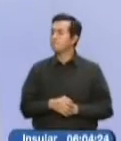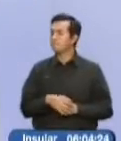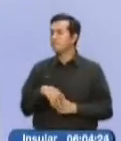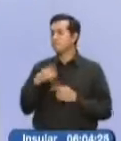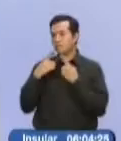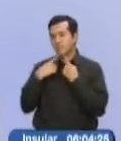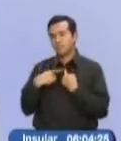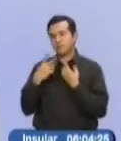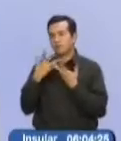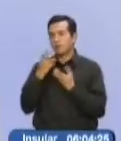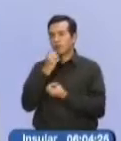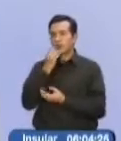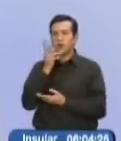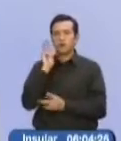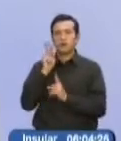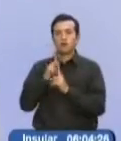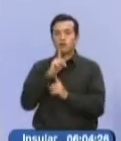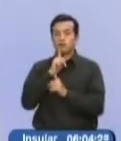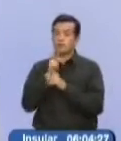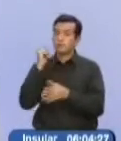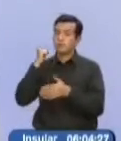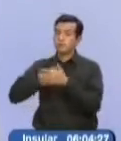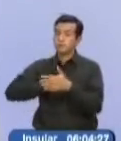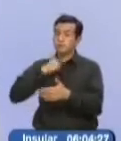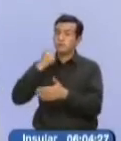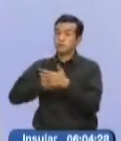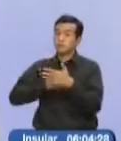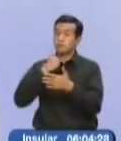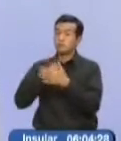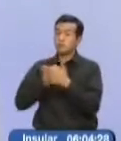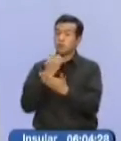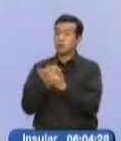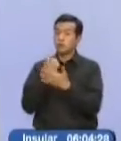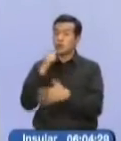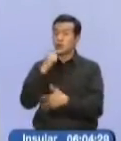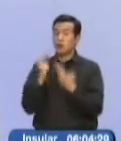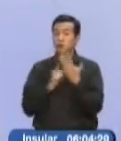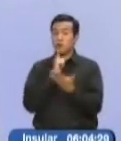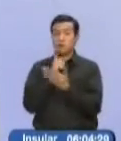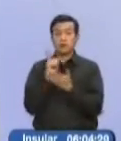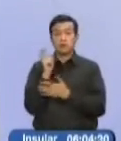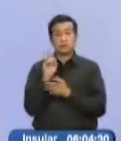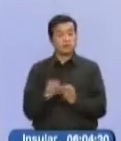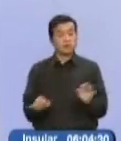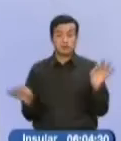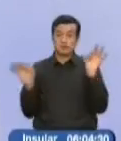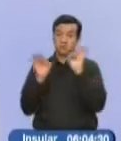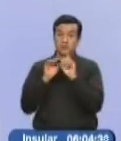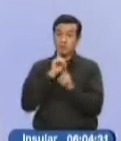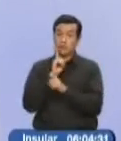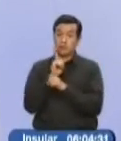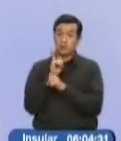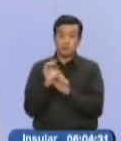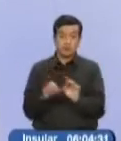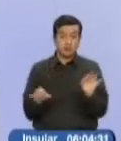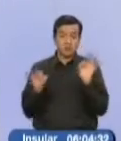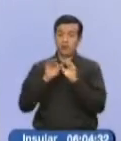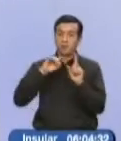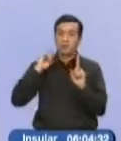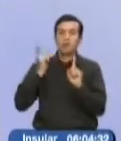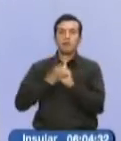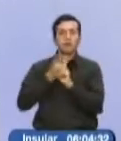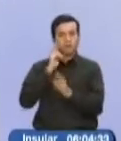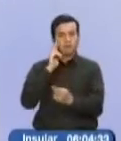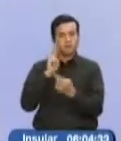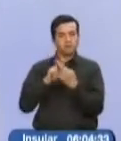decir con este punto es que los retos económicos son tremendos, pero hay que empezar. O sea, lo importante es primero reconocer